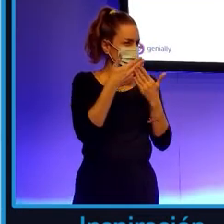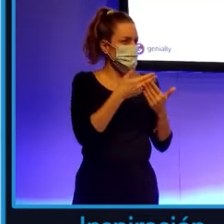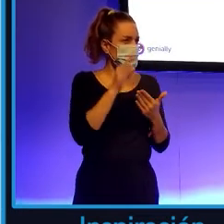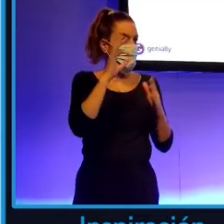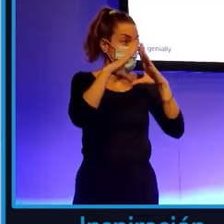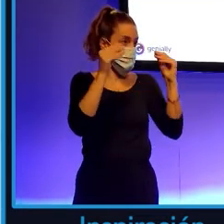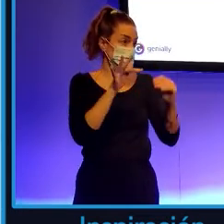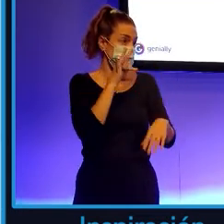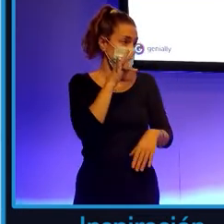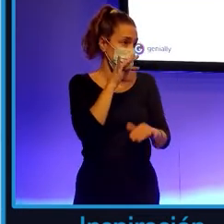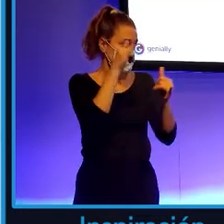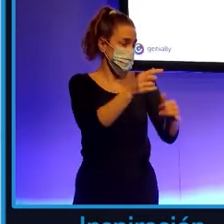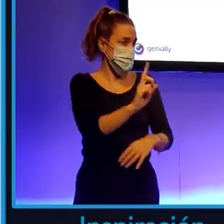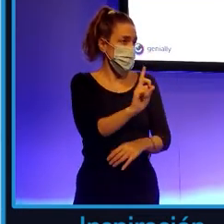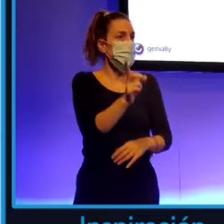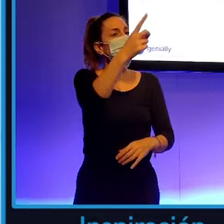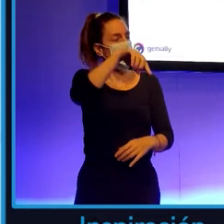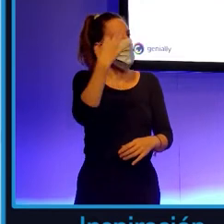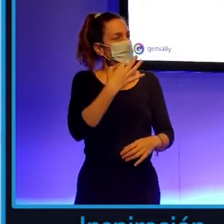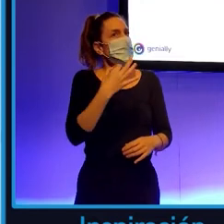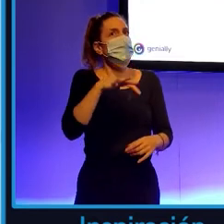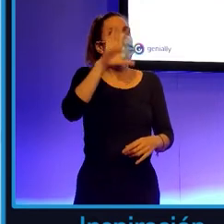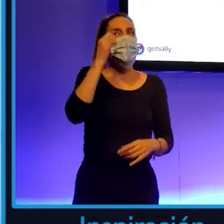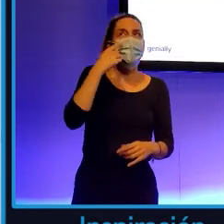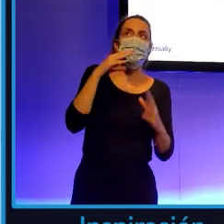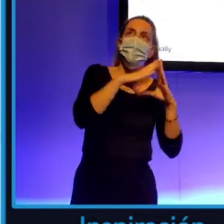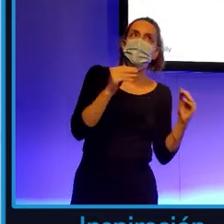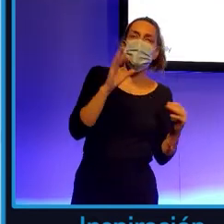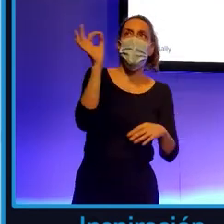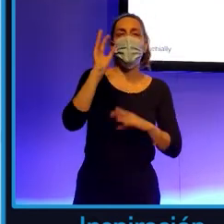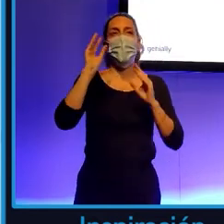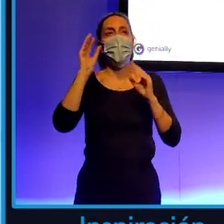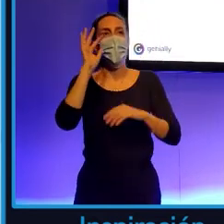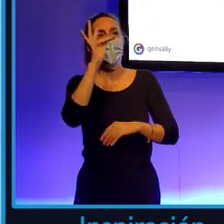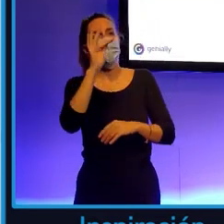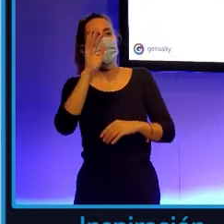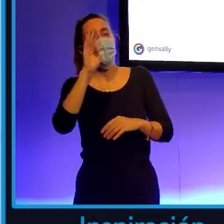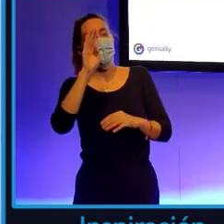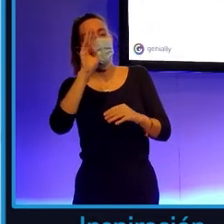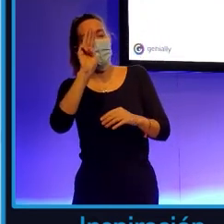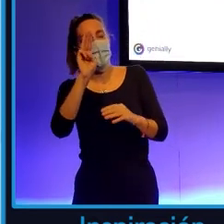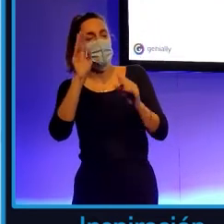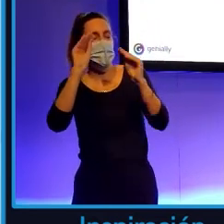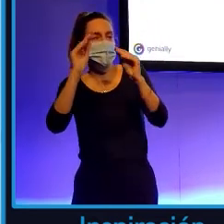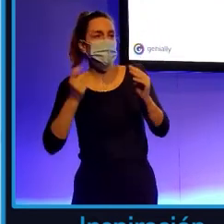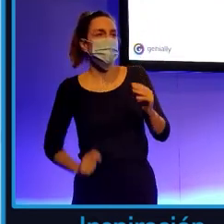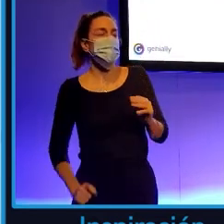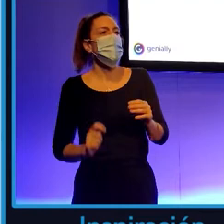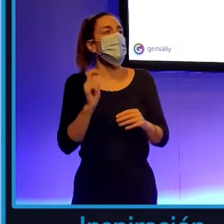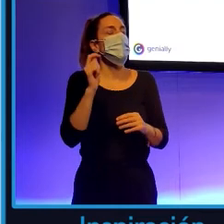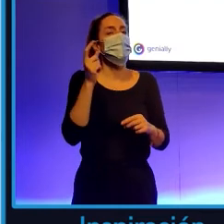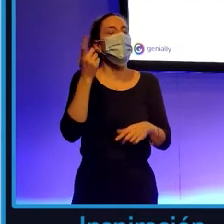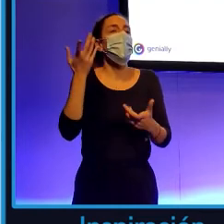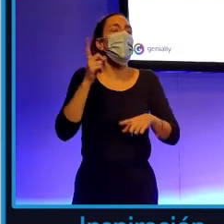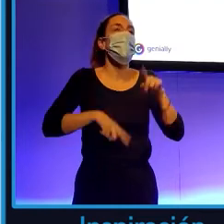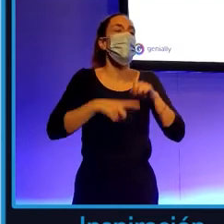universidad pues ustedes tendrán que decidir si se van a la universidad observar una formación profesional pero eso es algo que no debería depender del